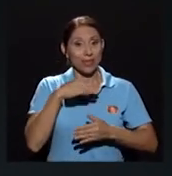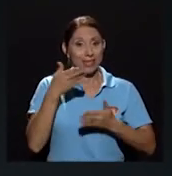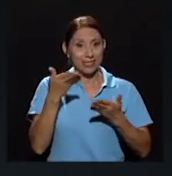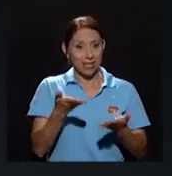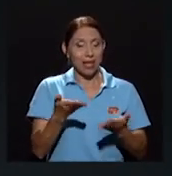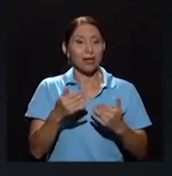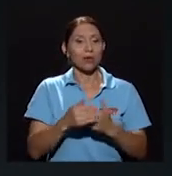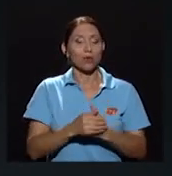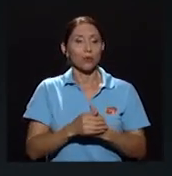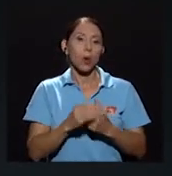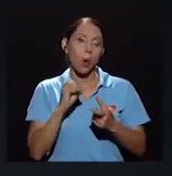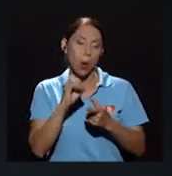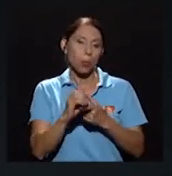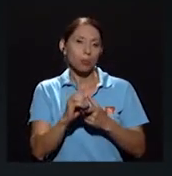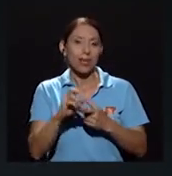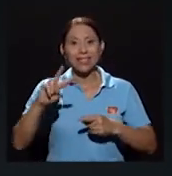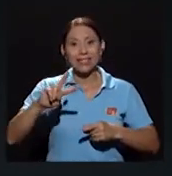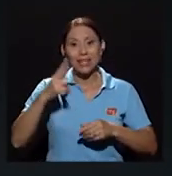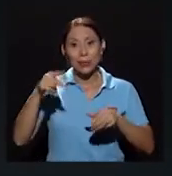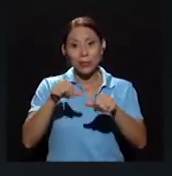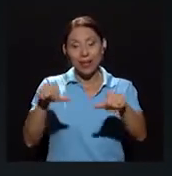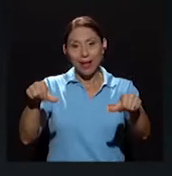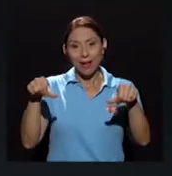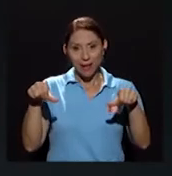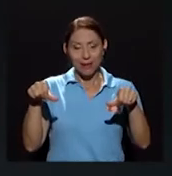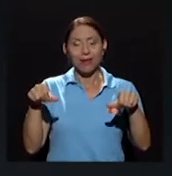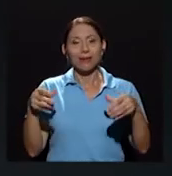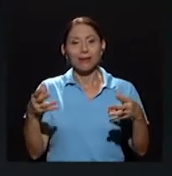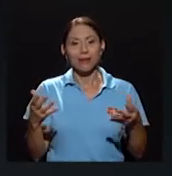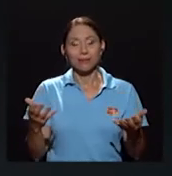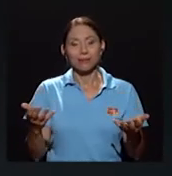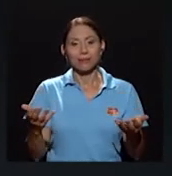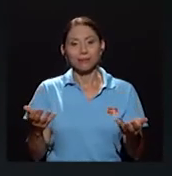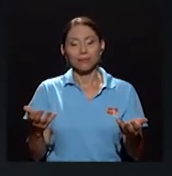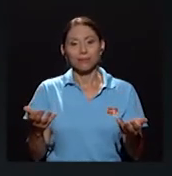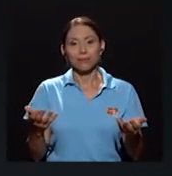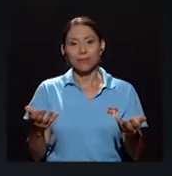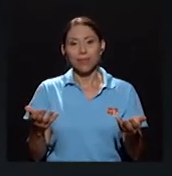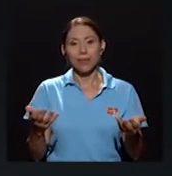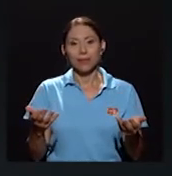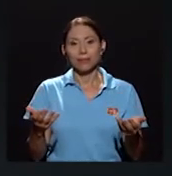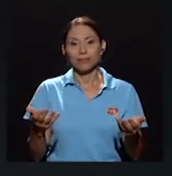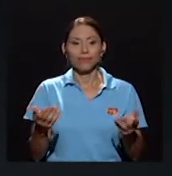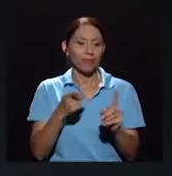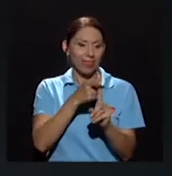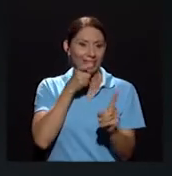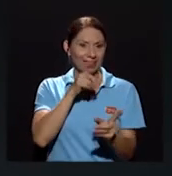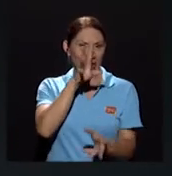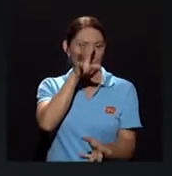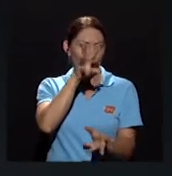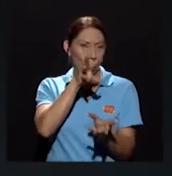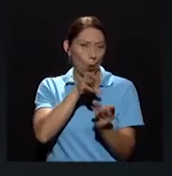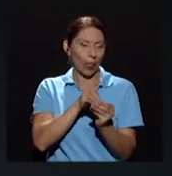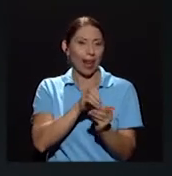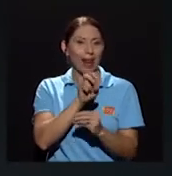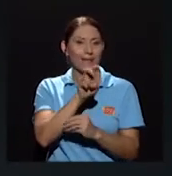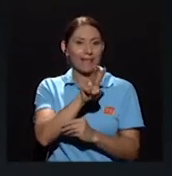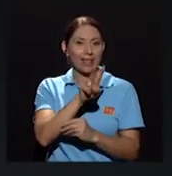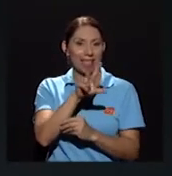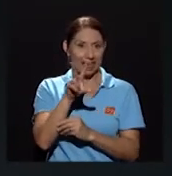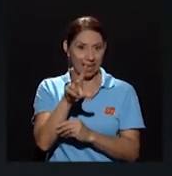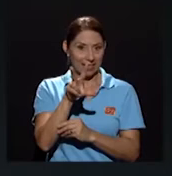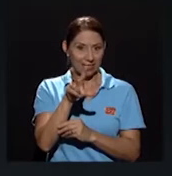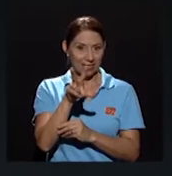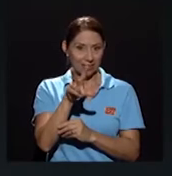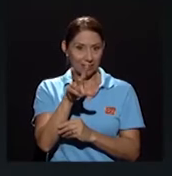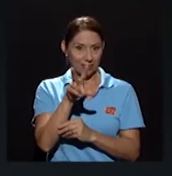es la segunda área que de los 22 o 23 que